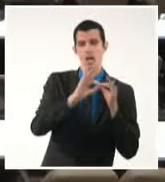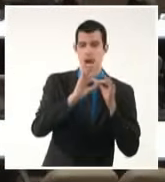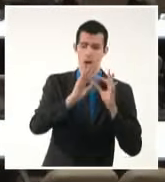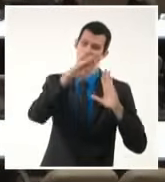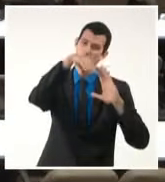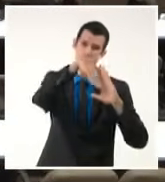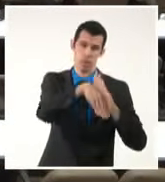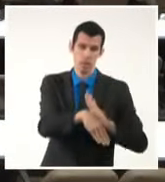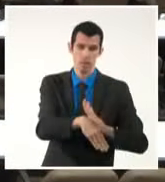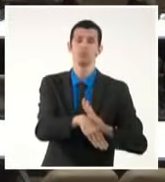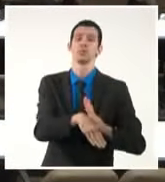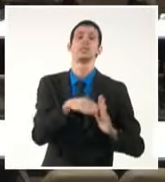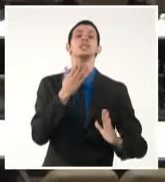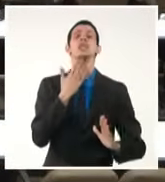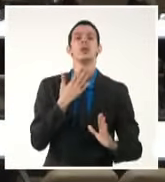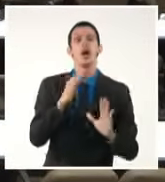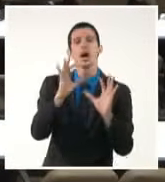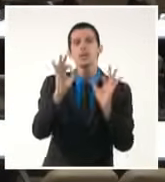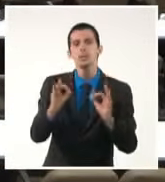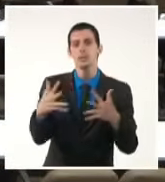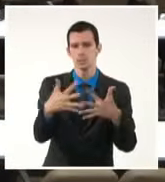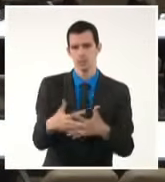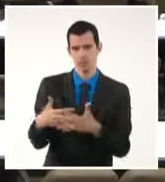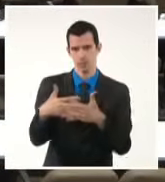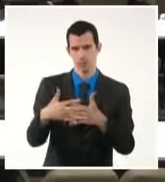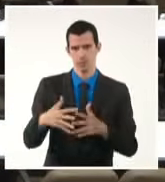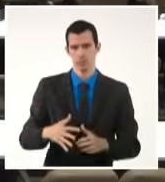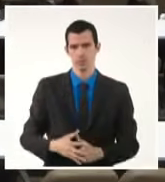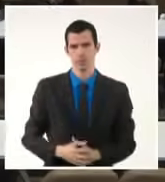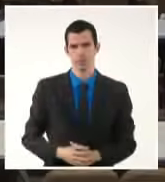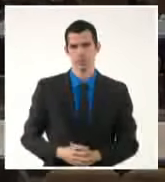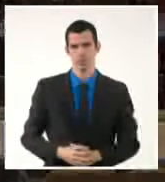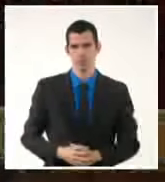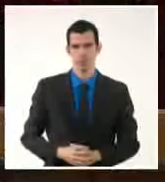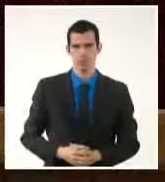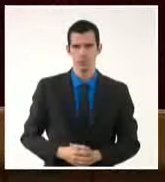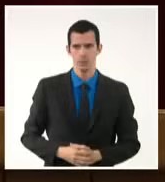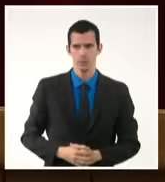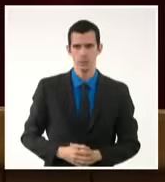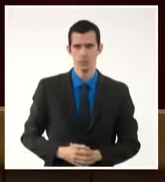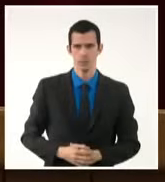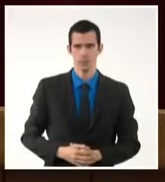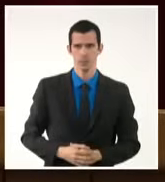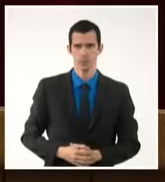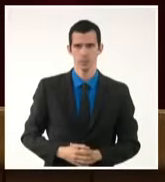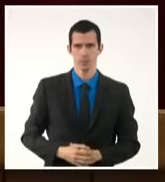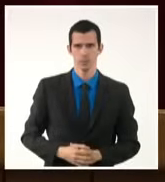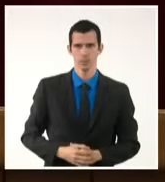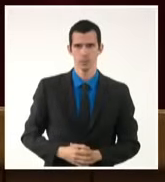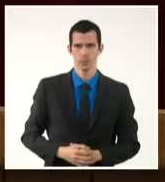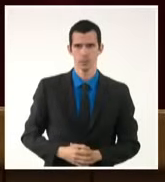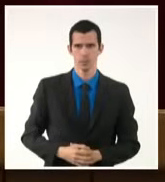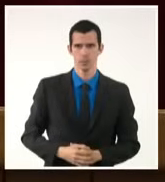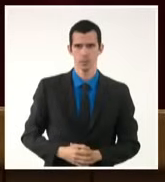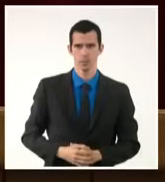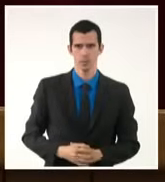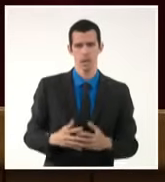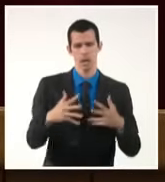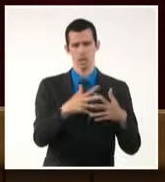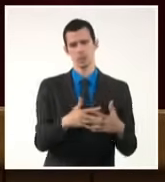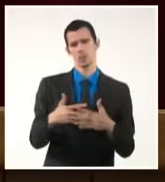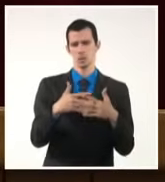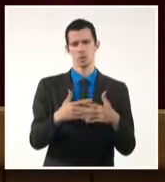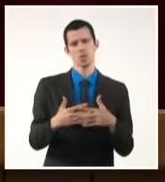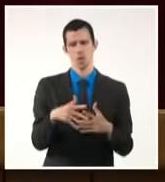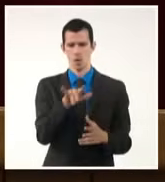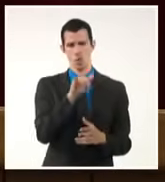reactivan incluso las amenazas de actos terroristas que las autoridades hacen como que no ven o no reconocen,